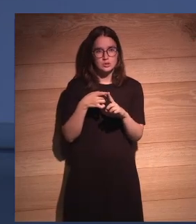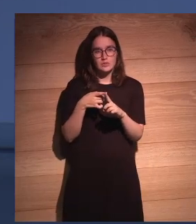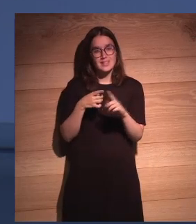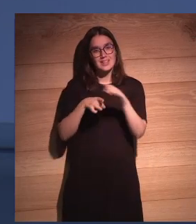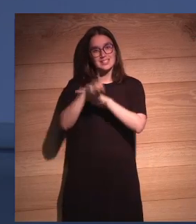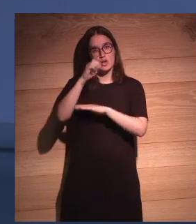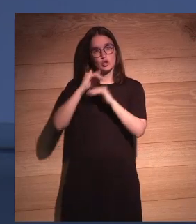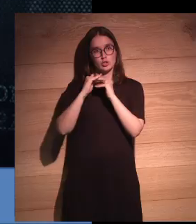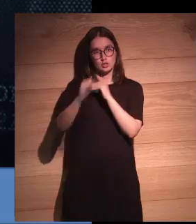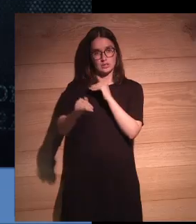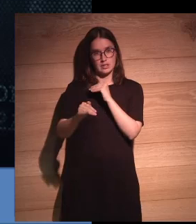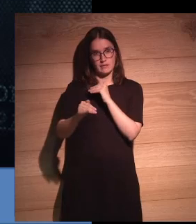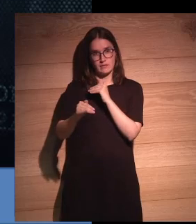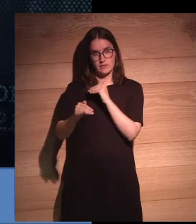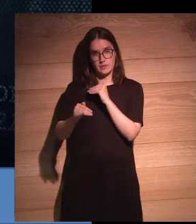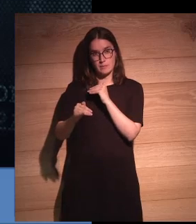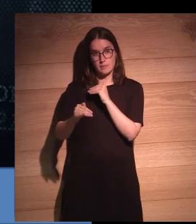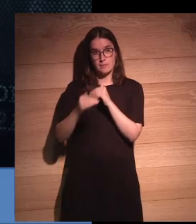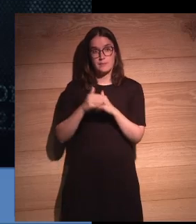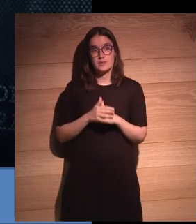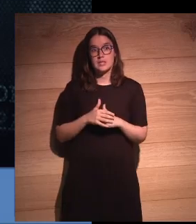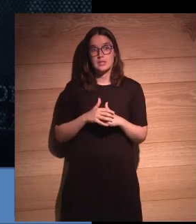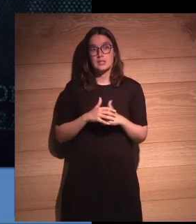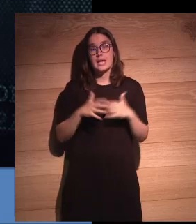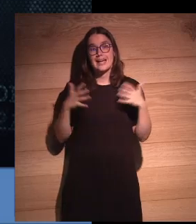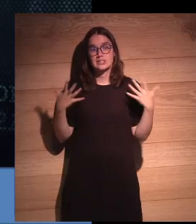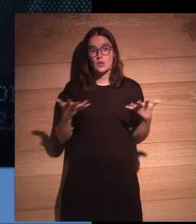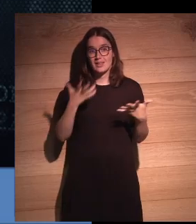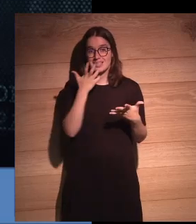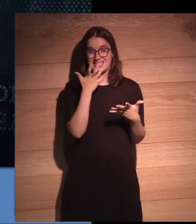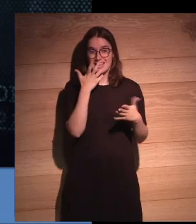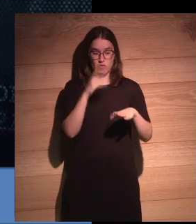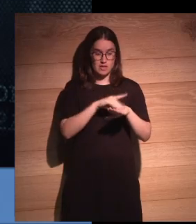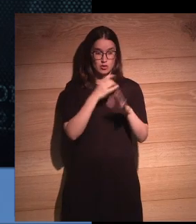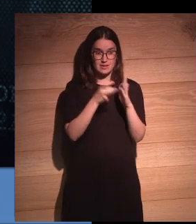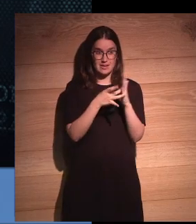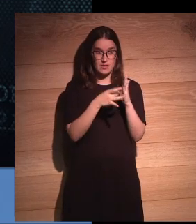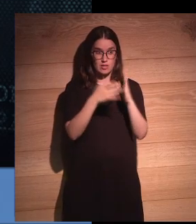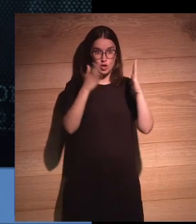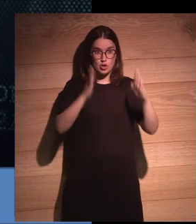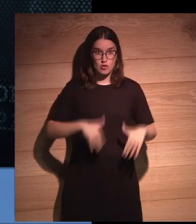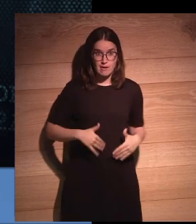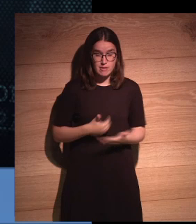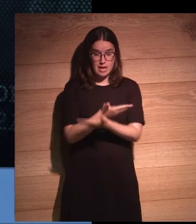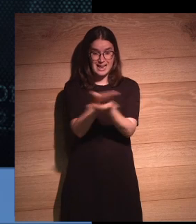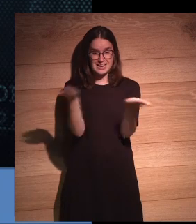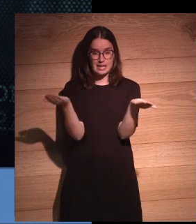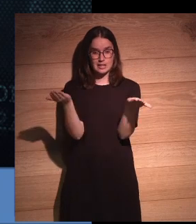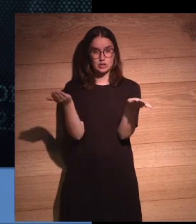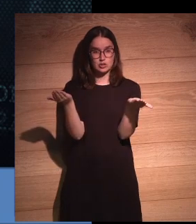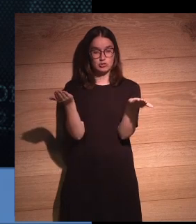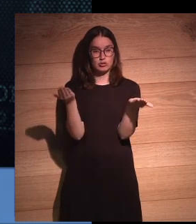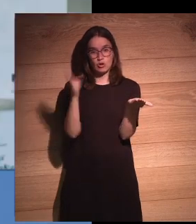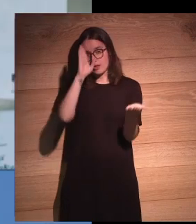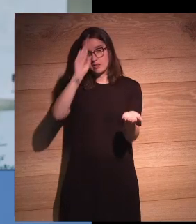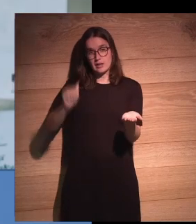objetivos de desarrollo sostenible, para medir los indicadores, ¿no? Con lo cual, si no tenemos datos de calidad, no podemos hacer el resto de temas